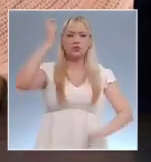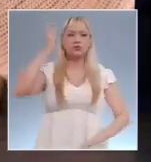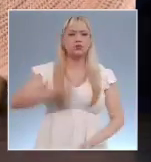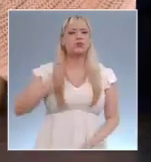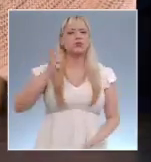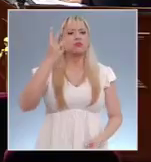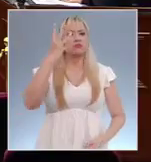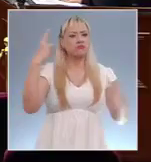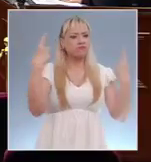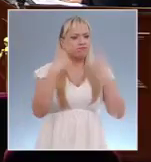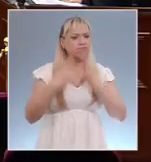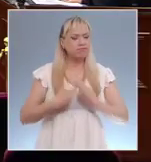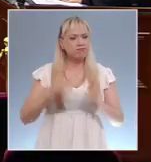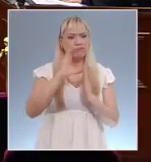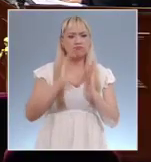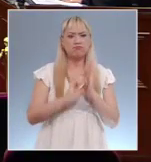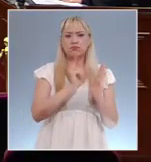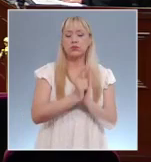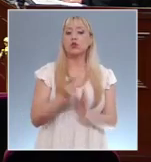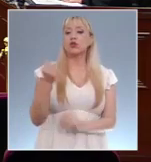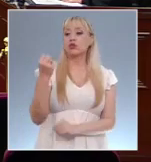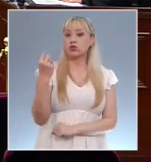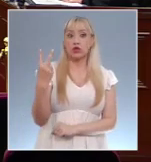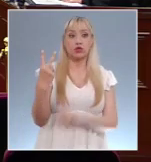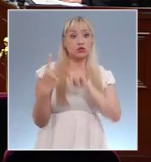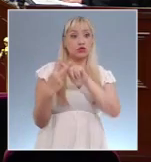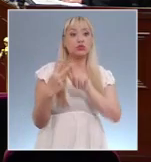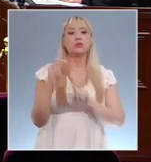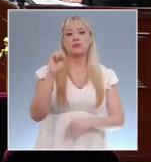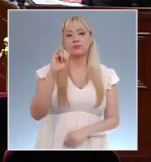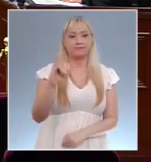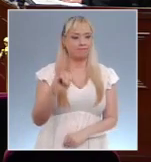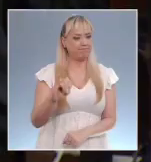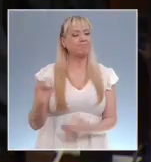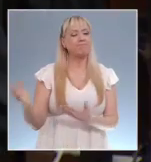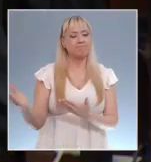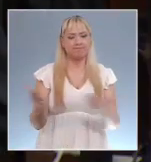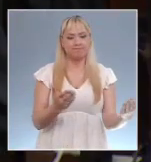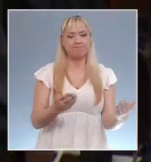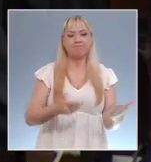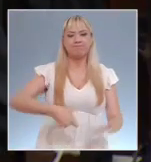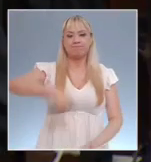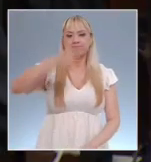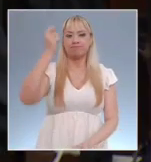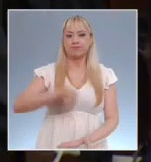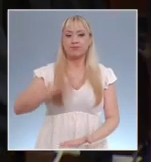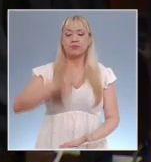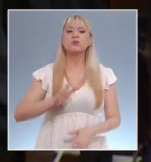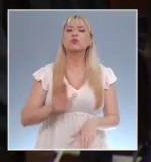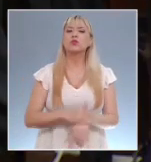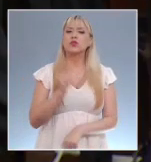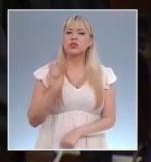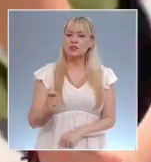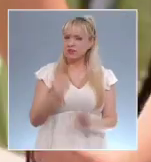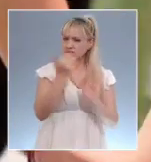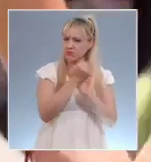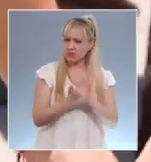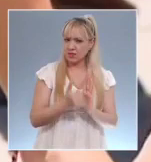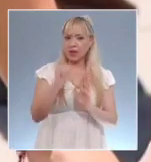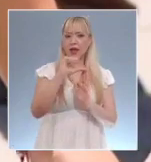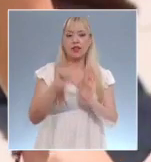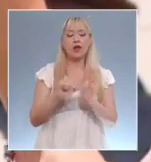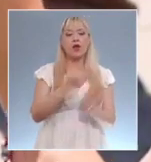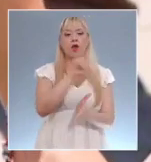procedentes. El Pleno de la Corte declaró la invalidez general de porciones de artículos del Código Civil de Tabasco que